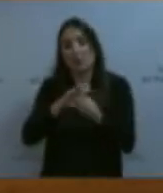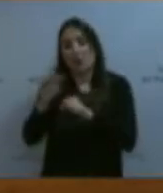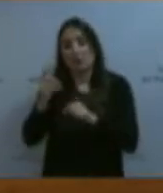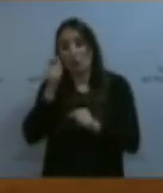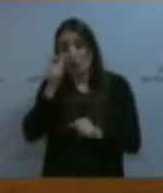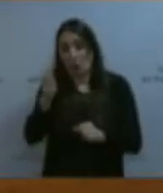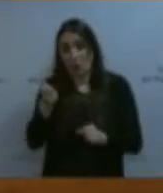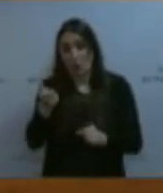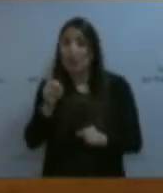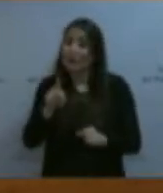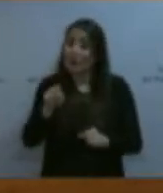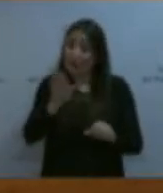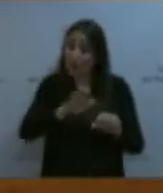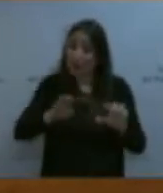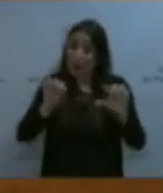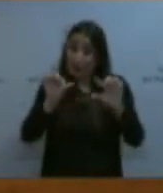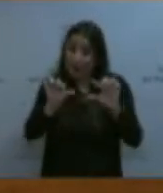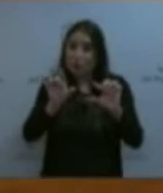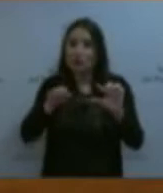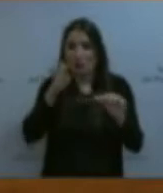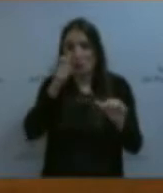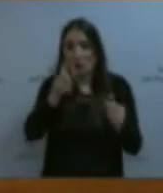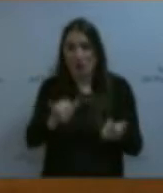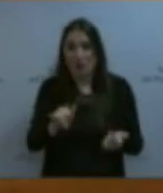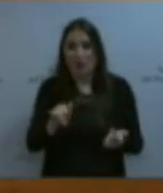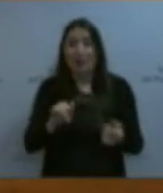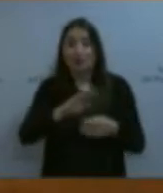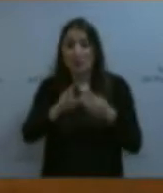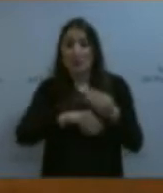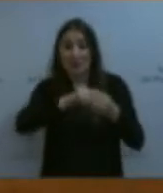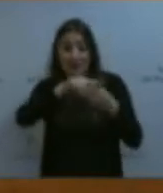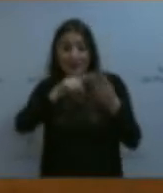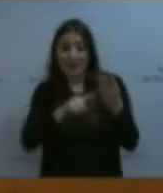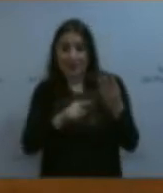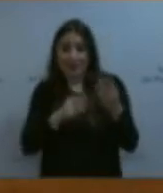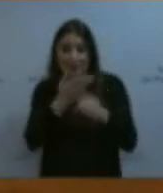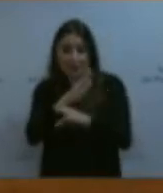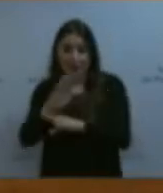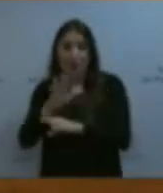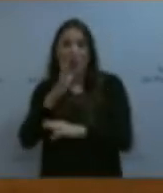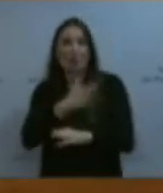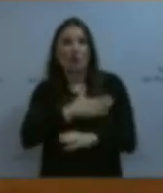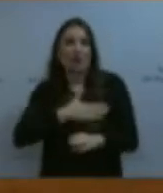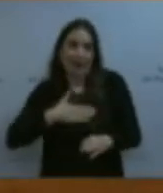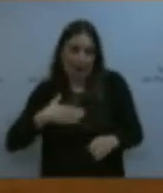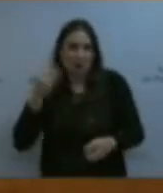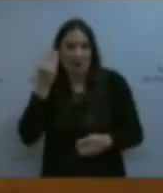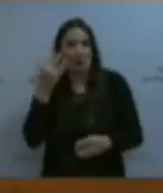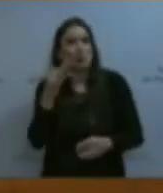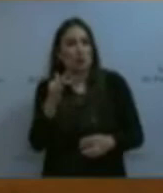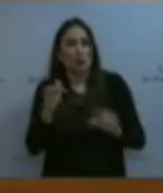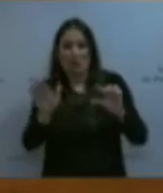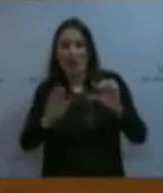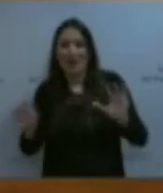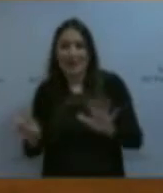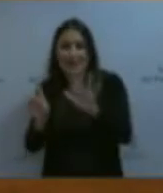también al medio rural en el centro. Registramos estas tres enmiendas porque, estando de acuerdo con reforzar el área 6, creemos que no es incompatible y